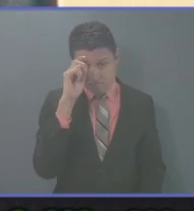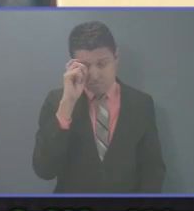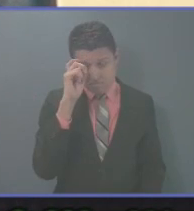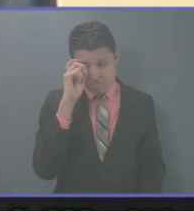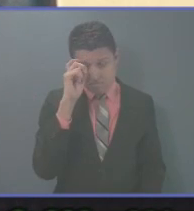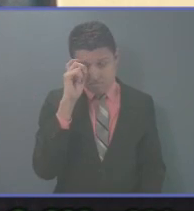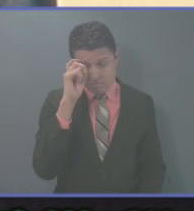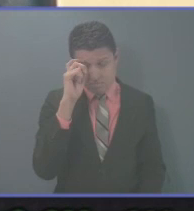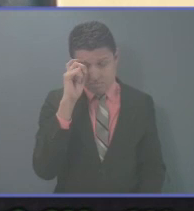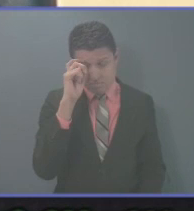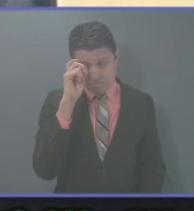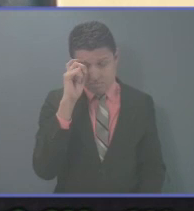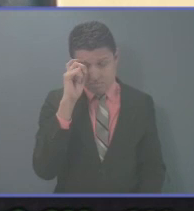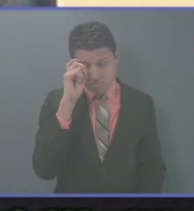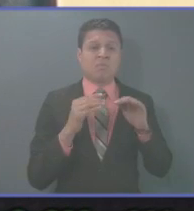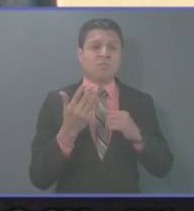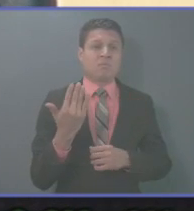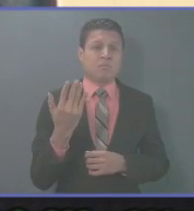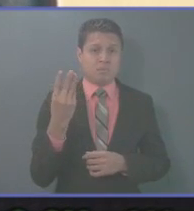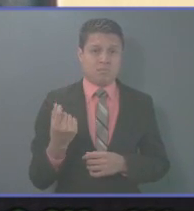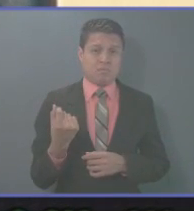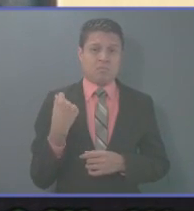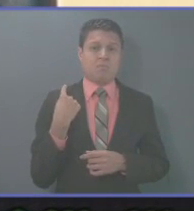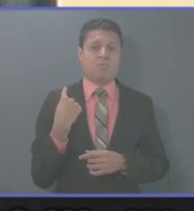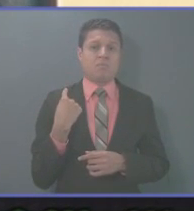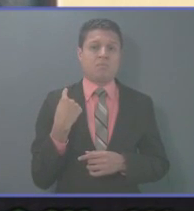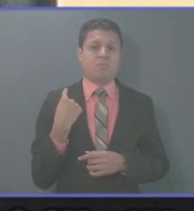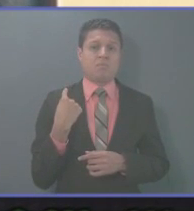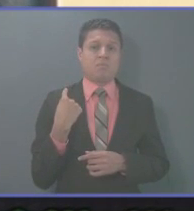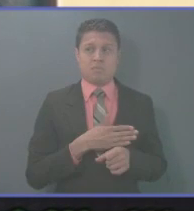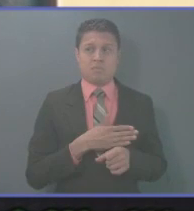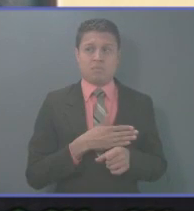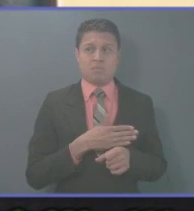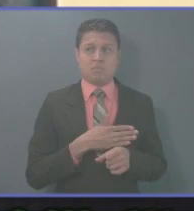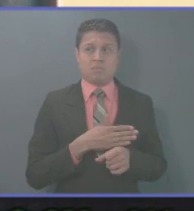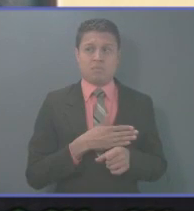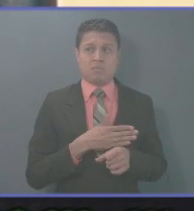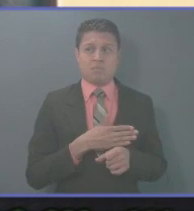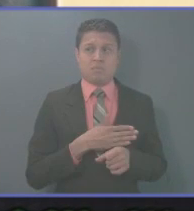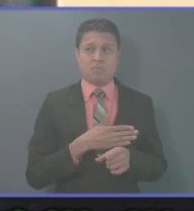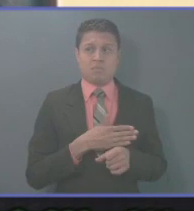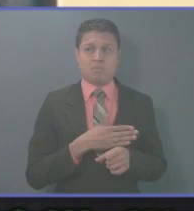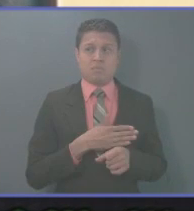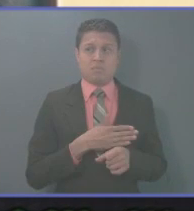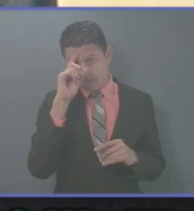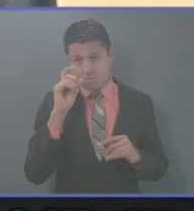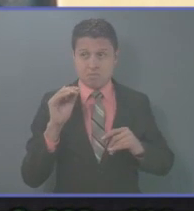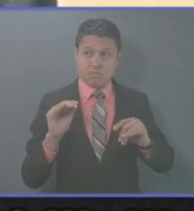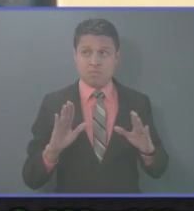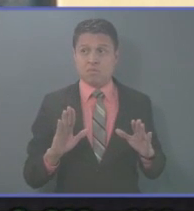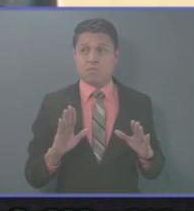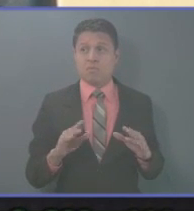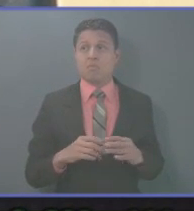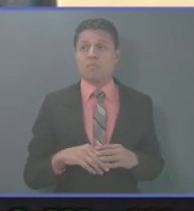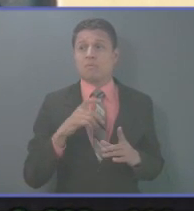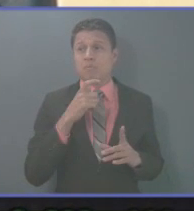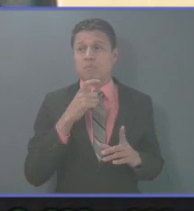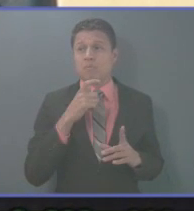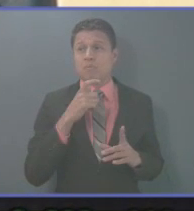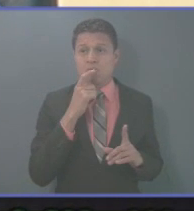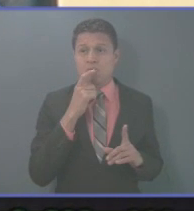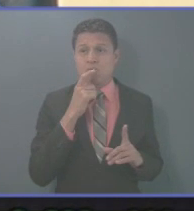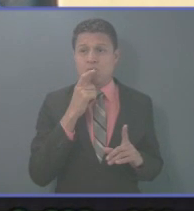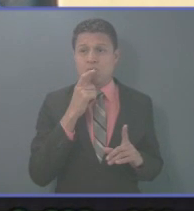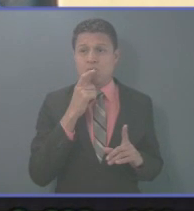trabajadoras que en los últimos 15 días antes de la emergencia han perdido empleo o que por suspensiones de